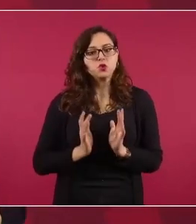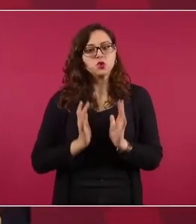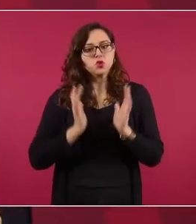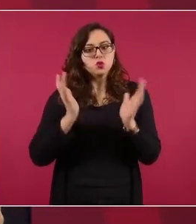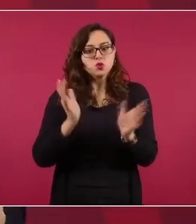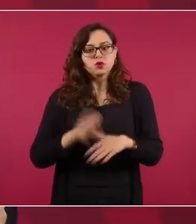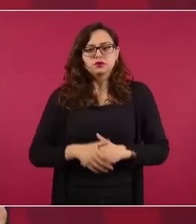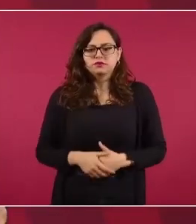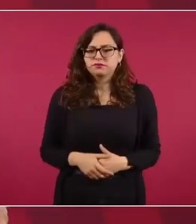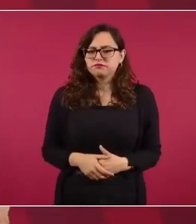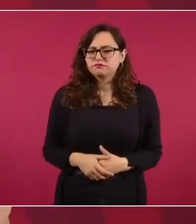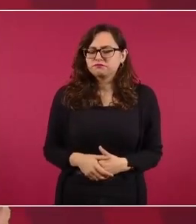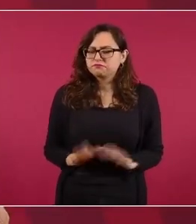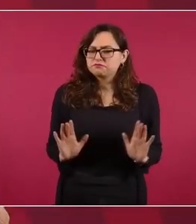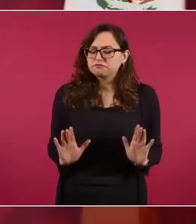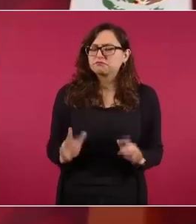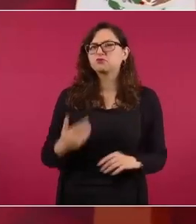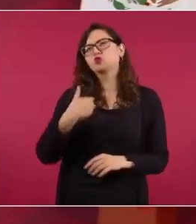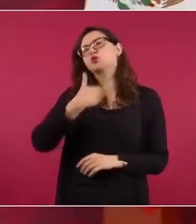haya